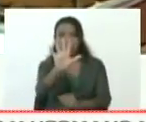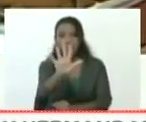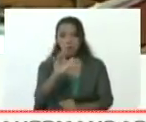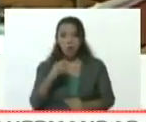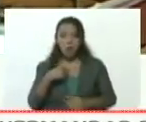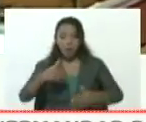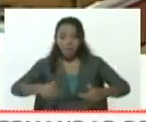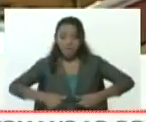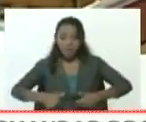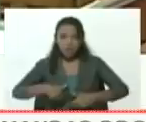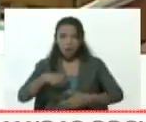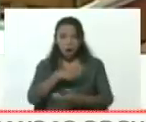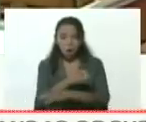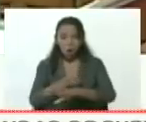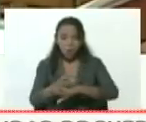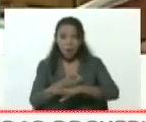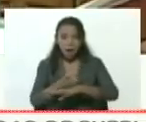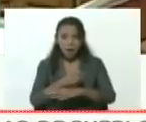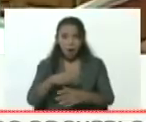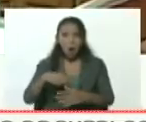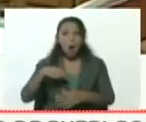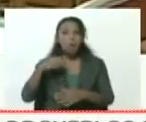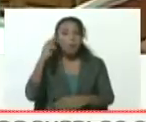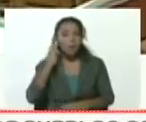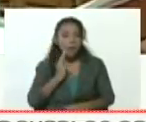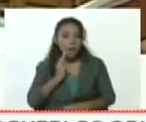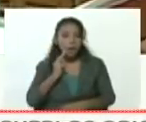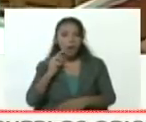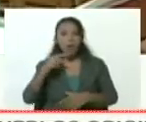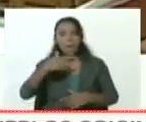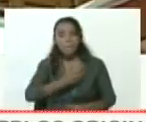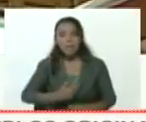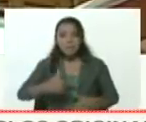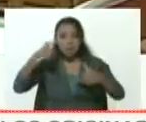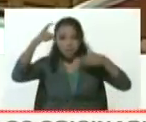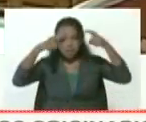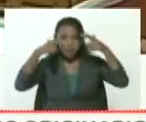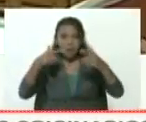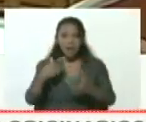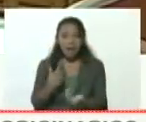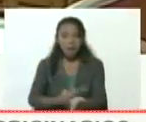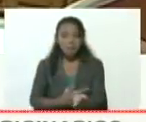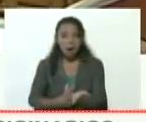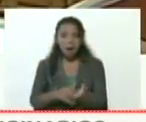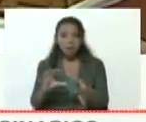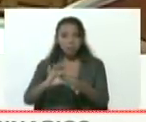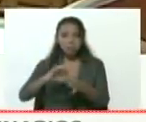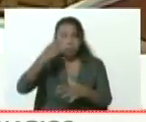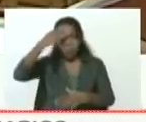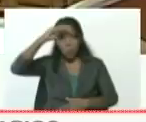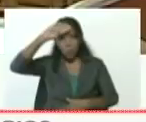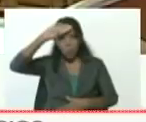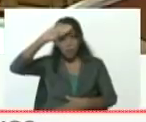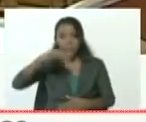gobierno bolivariano del comandante Hugo Chávez y de la hermana República de Cuba y su líder Fidel Castro, nuestra patria